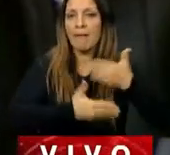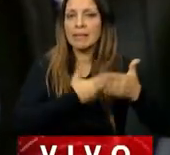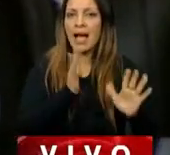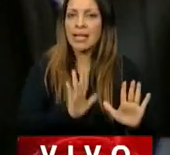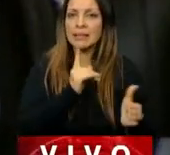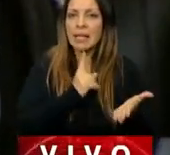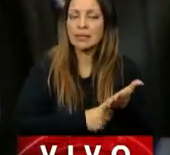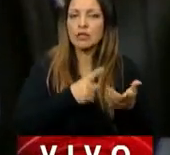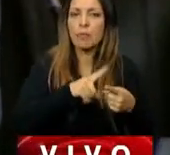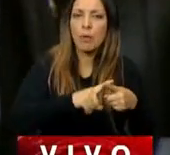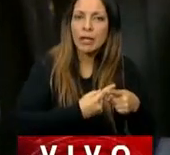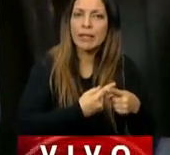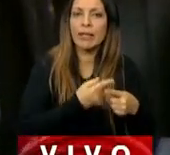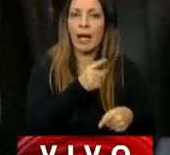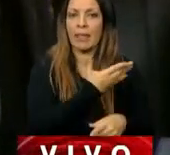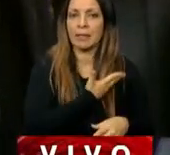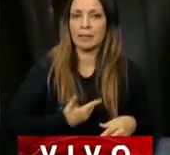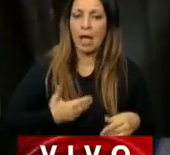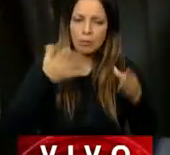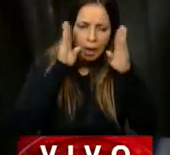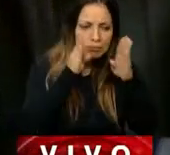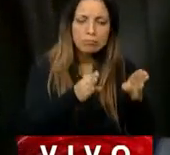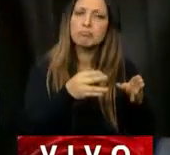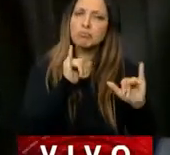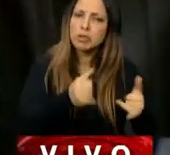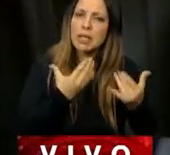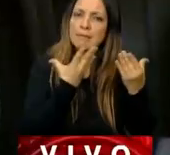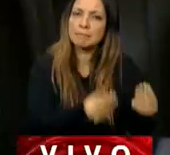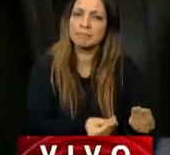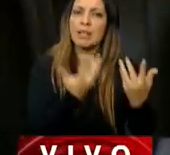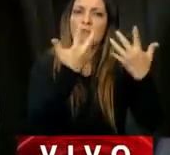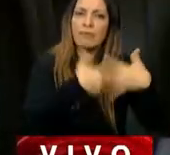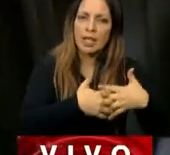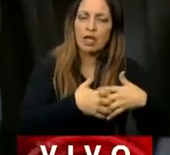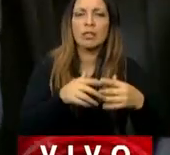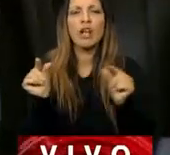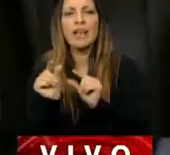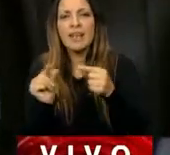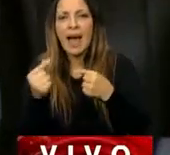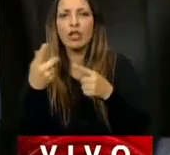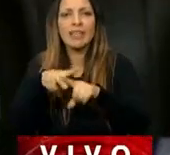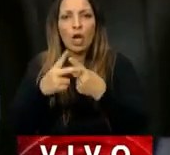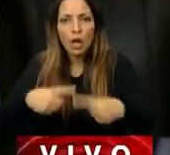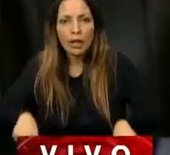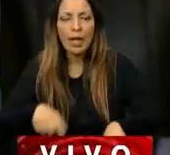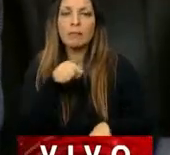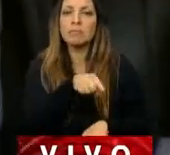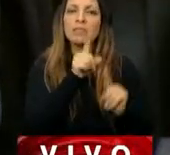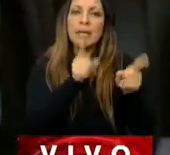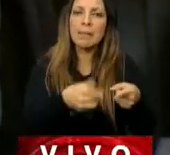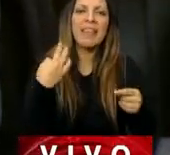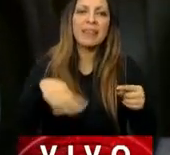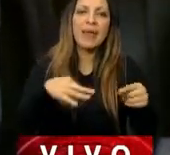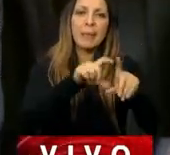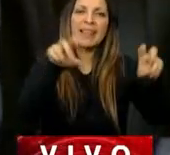de Estado como es apostar a la biotecnología y la nanobiotecnología, también debería ser tapa